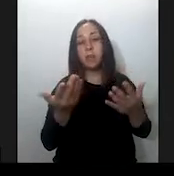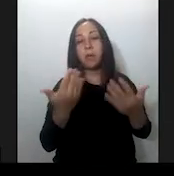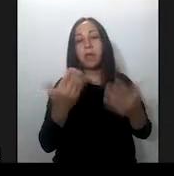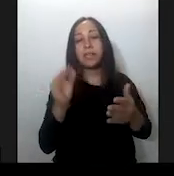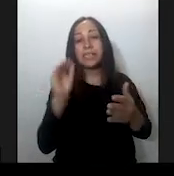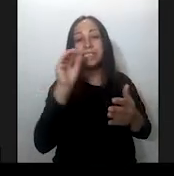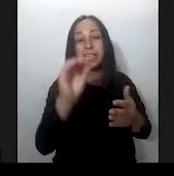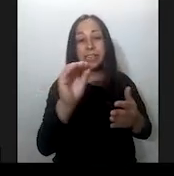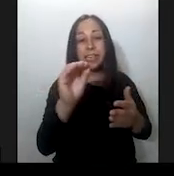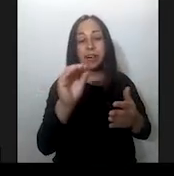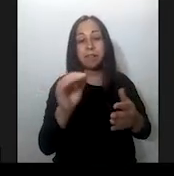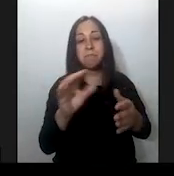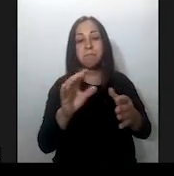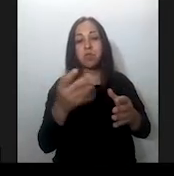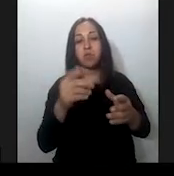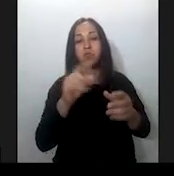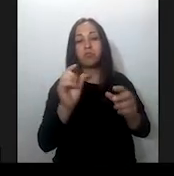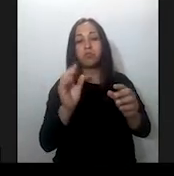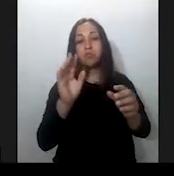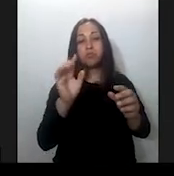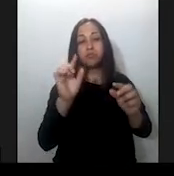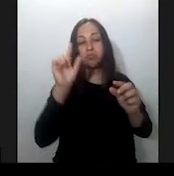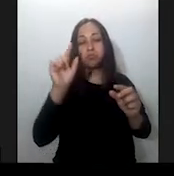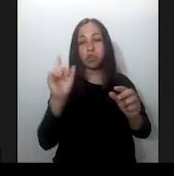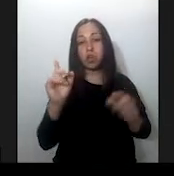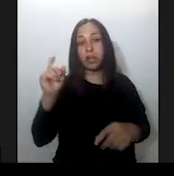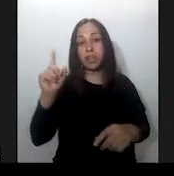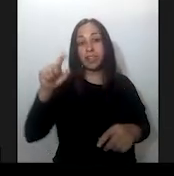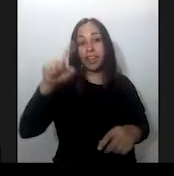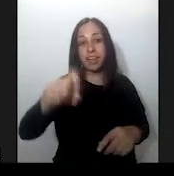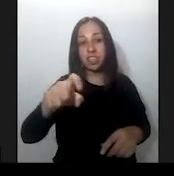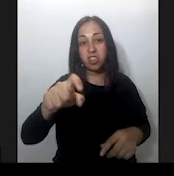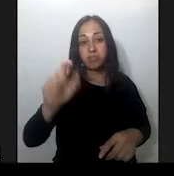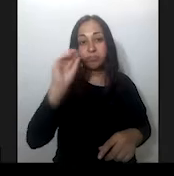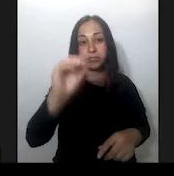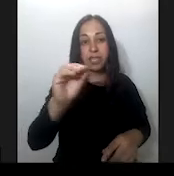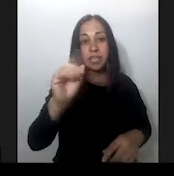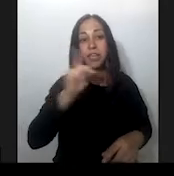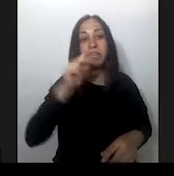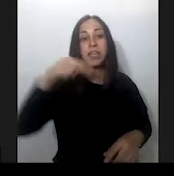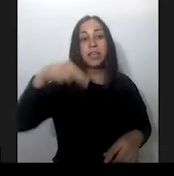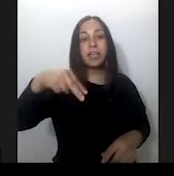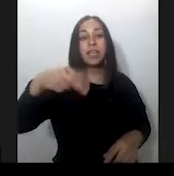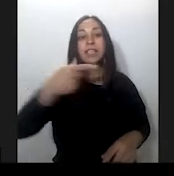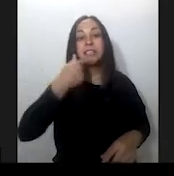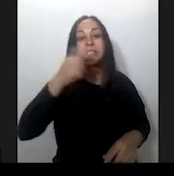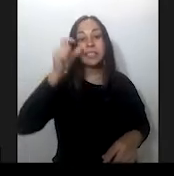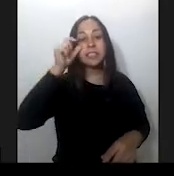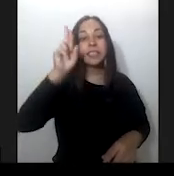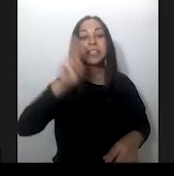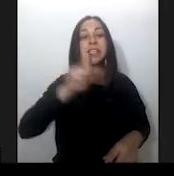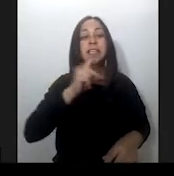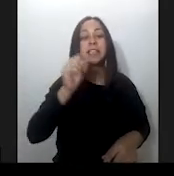también podrían insertar perfectamente una celda con clic derecho, insertar. Luego tenemos la posibilidad